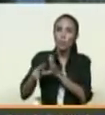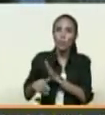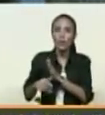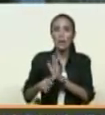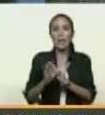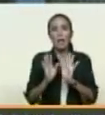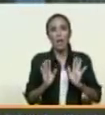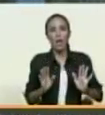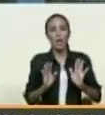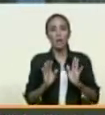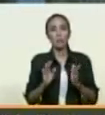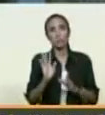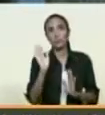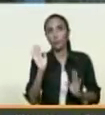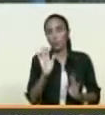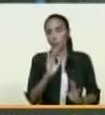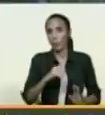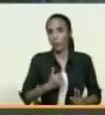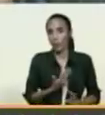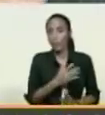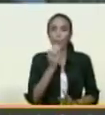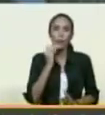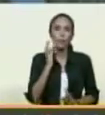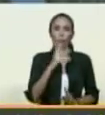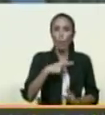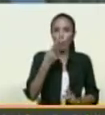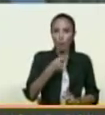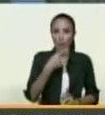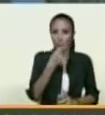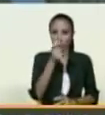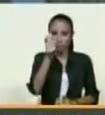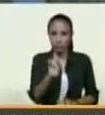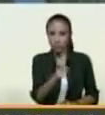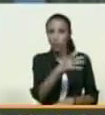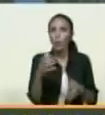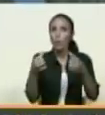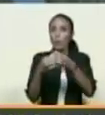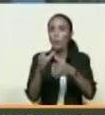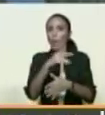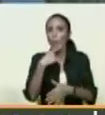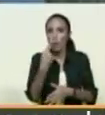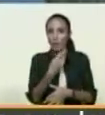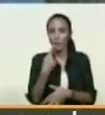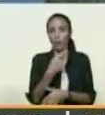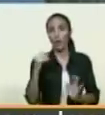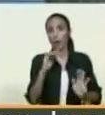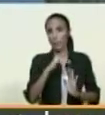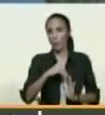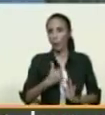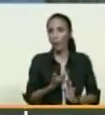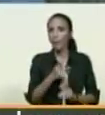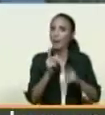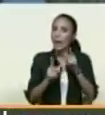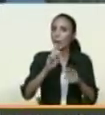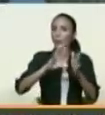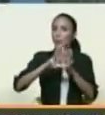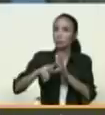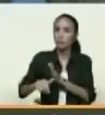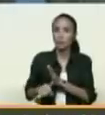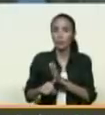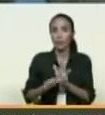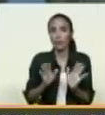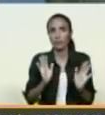acceso a los políticos, a gabinetes ministeriales, a congresistas. Bueno, y si